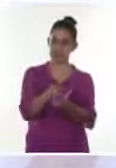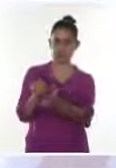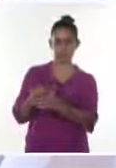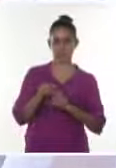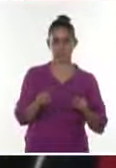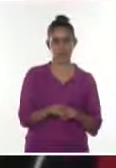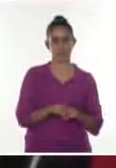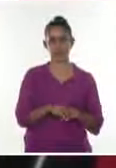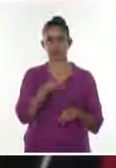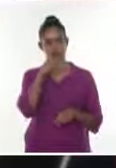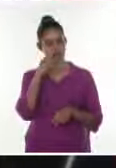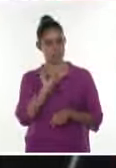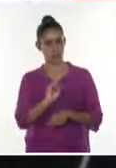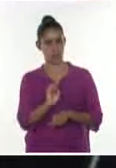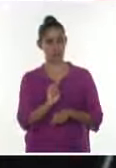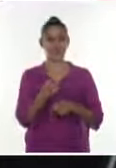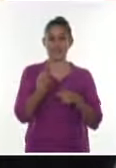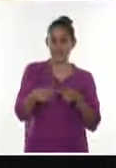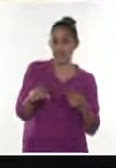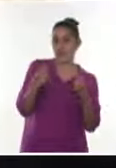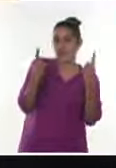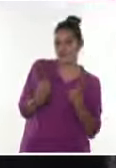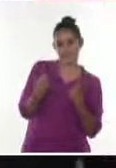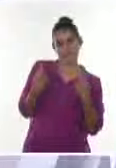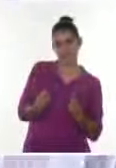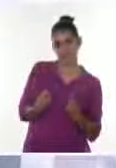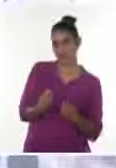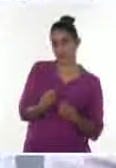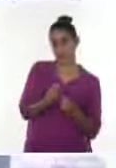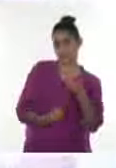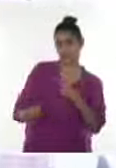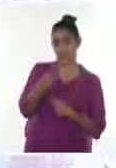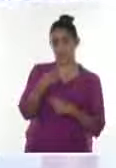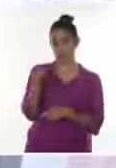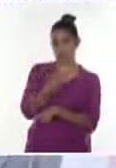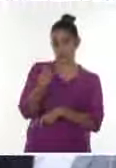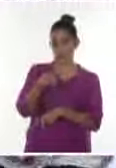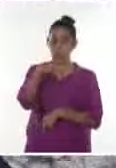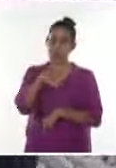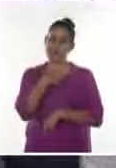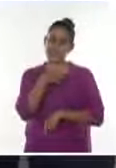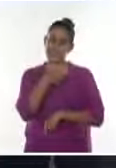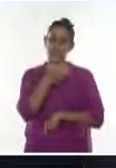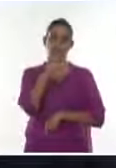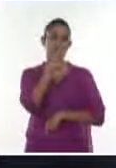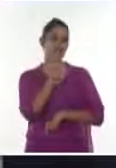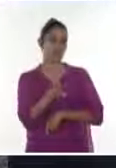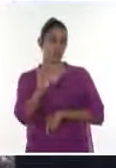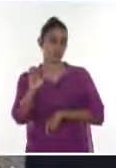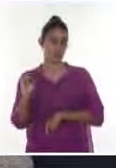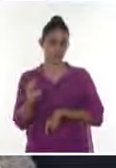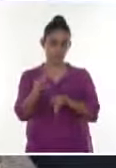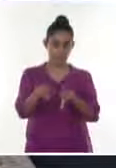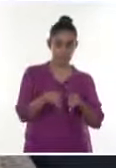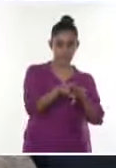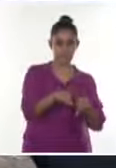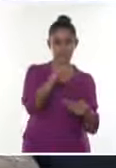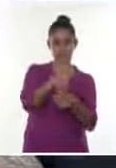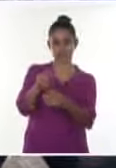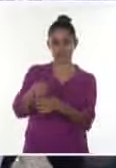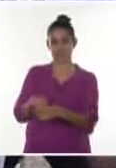con... ¿No hace falta caña? Sí, el plato fuerte. Nosotros tenemos hoy 200 hectáreas bajo un sistema de